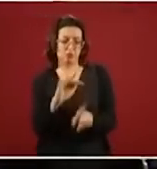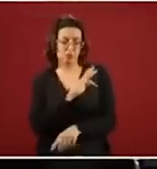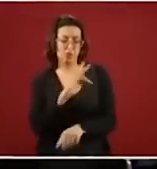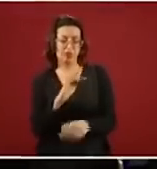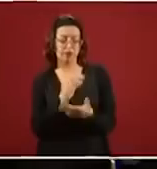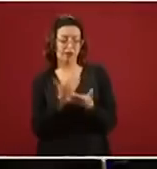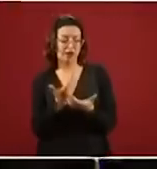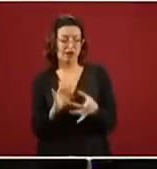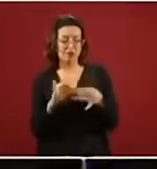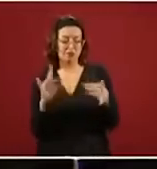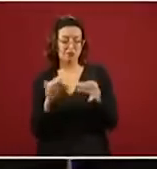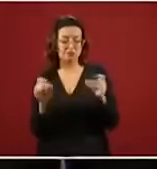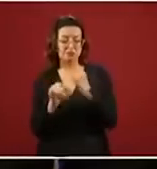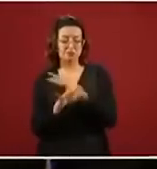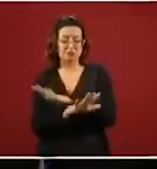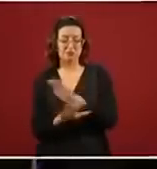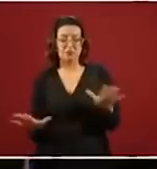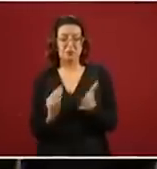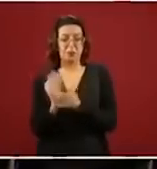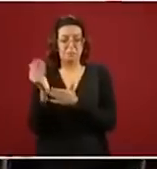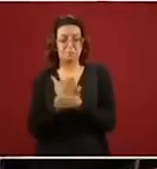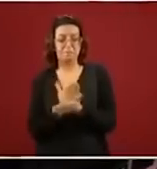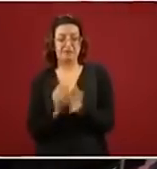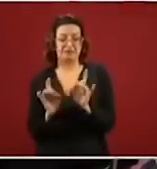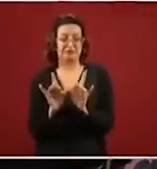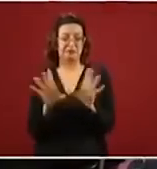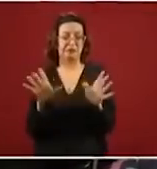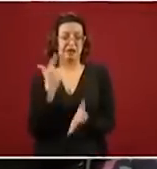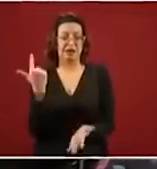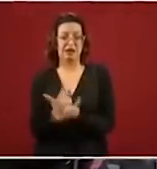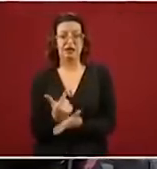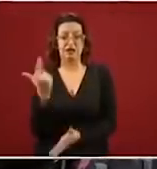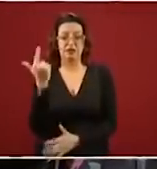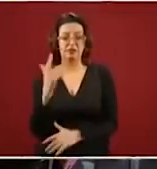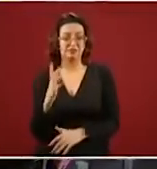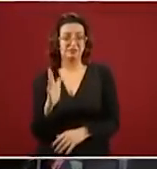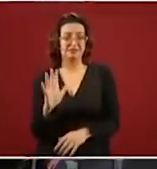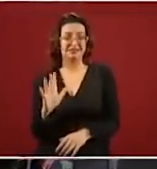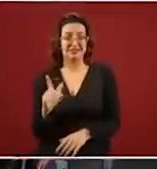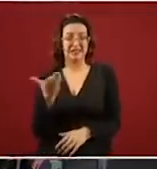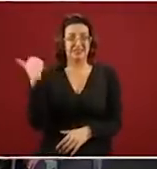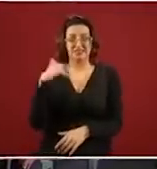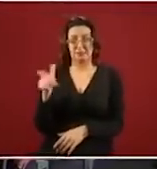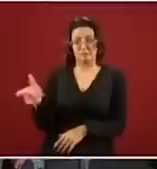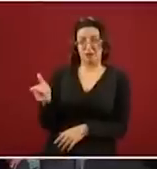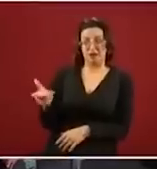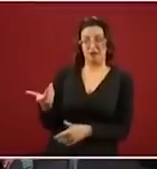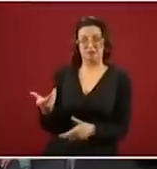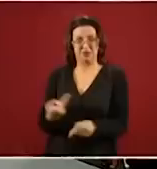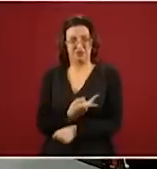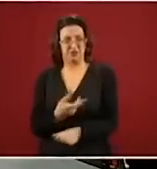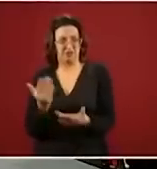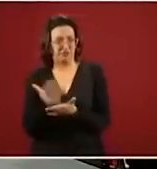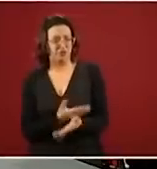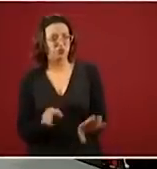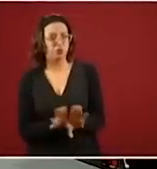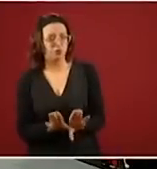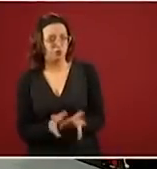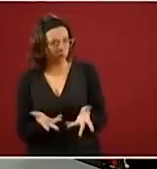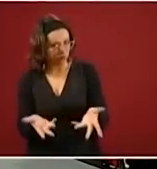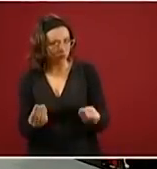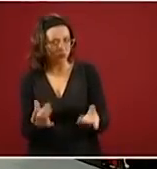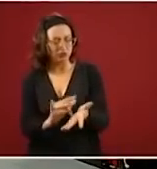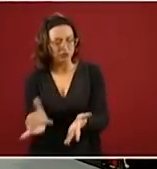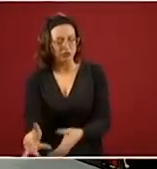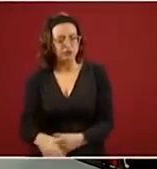tenga pensado para evitar o aminorar casos como el que ya mencionamos sí como menciona